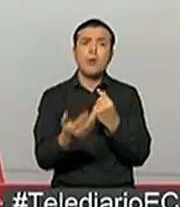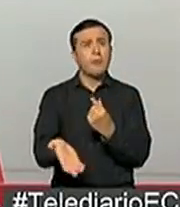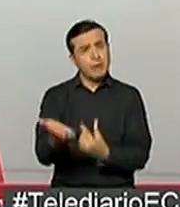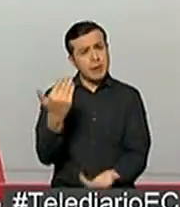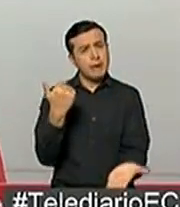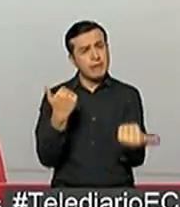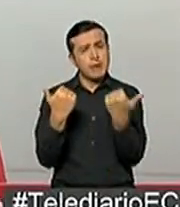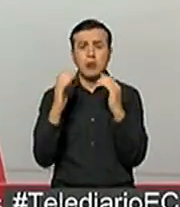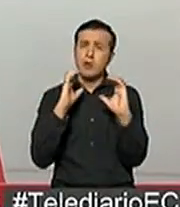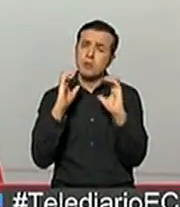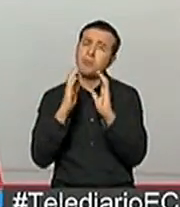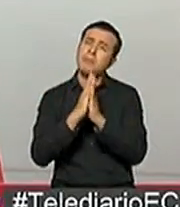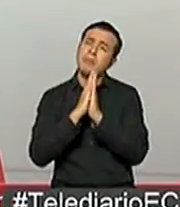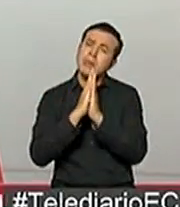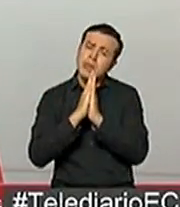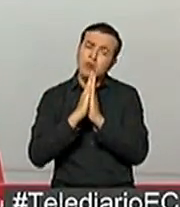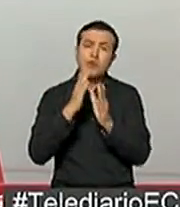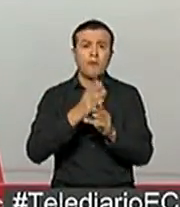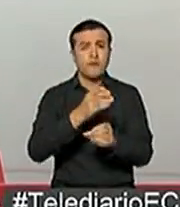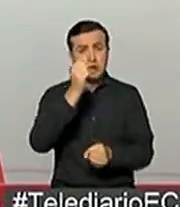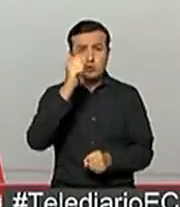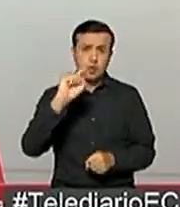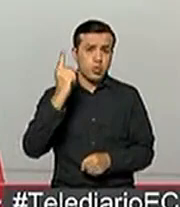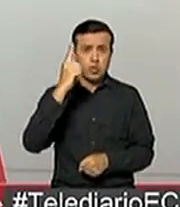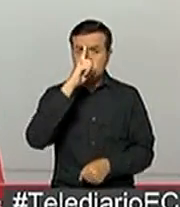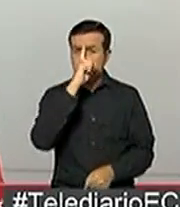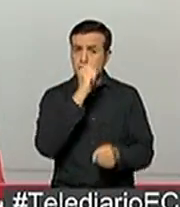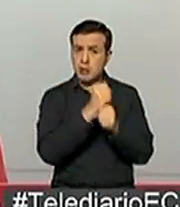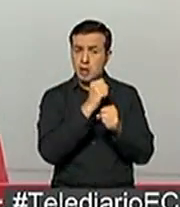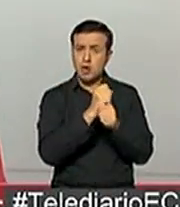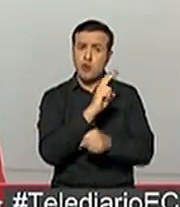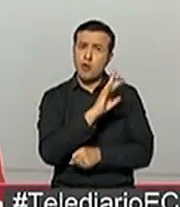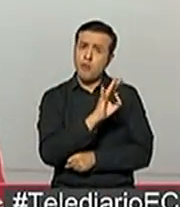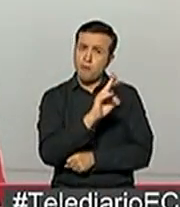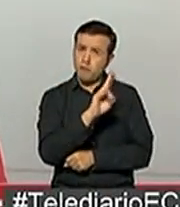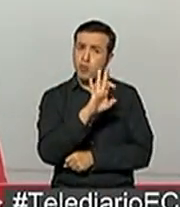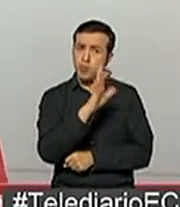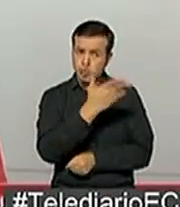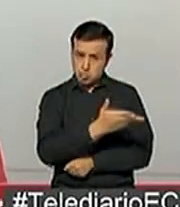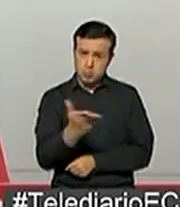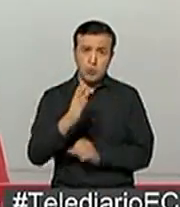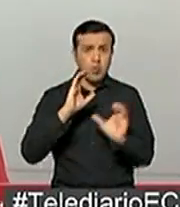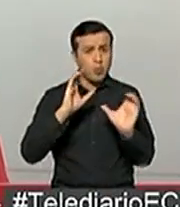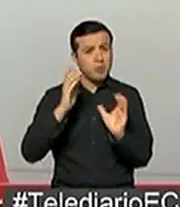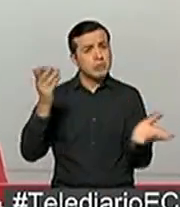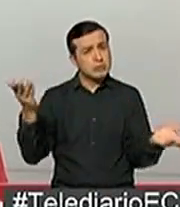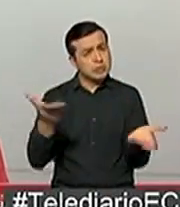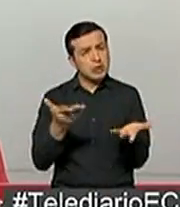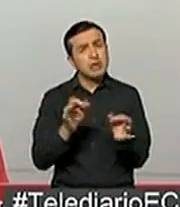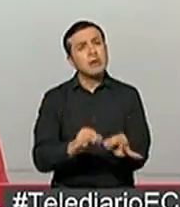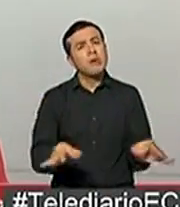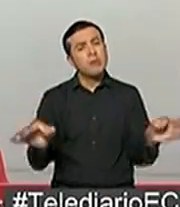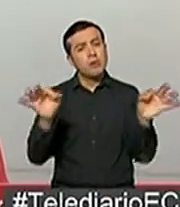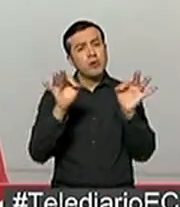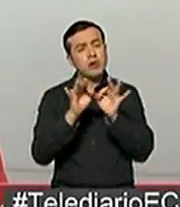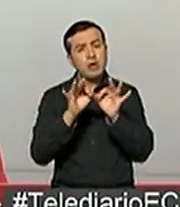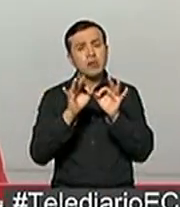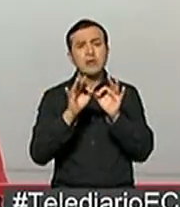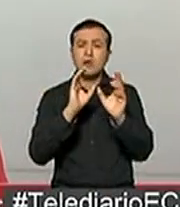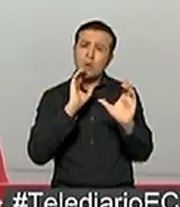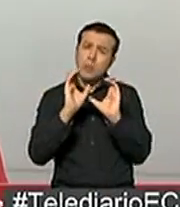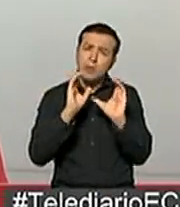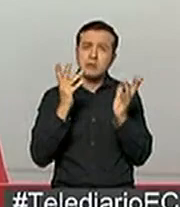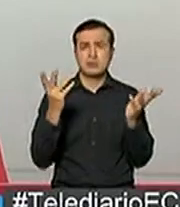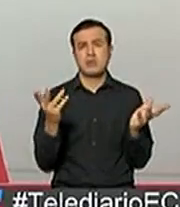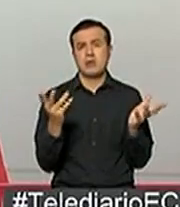conversar invocó a la federación única de trabajadores que se sienten a conversar esto lo que tenemos que hacer aquí en este país y